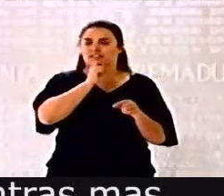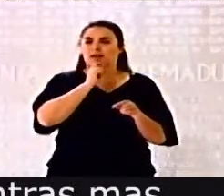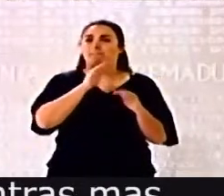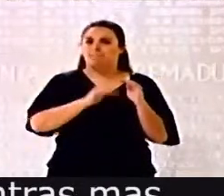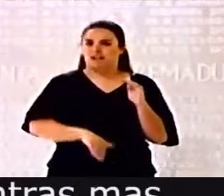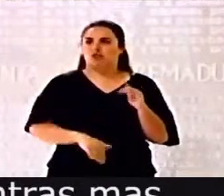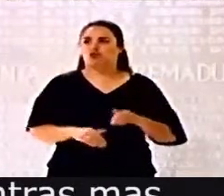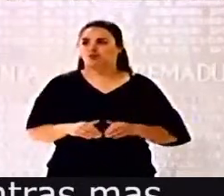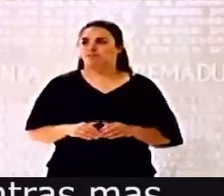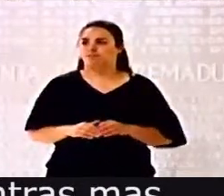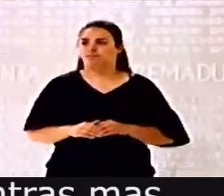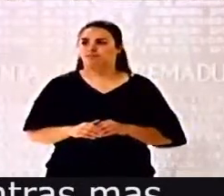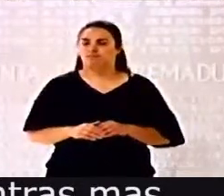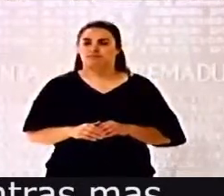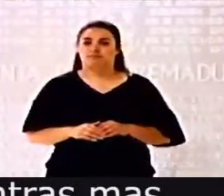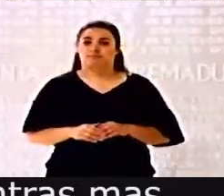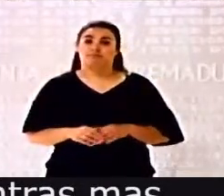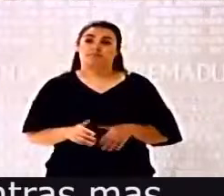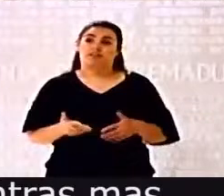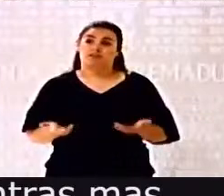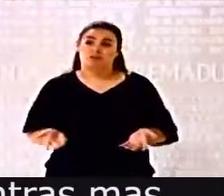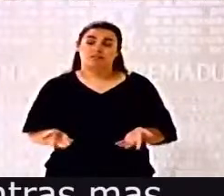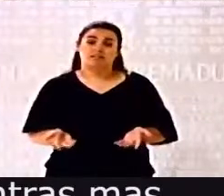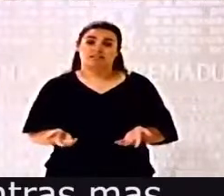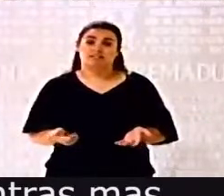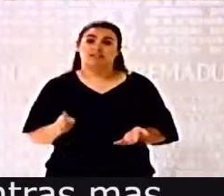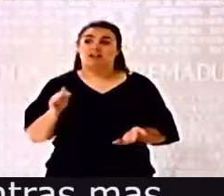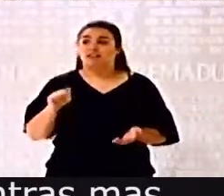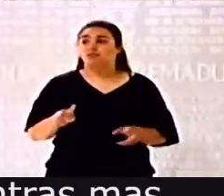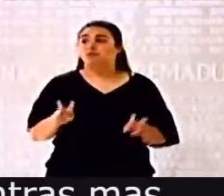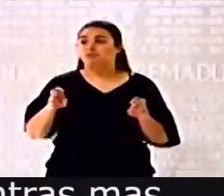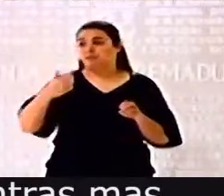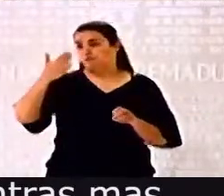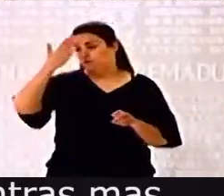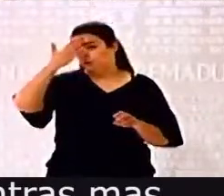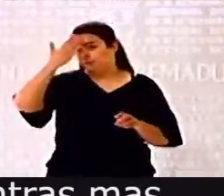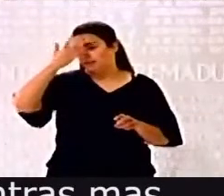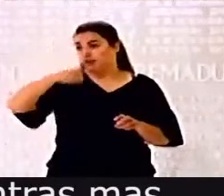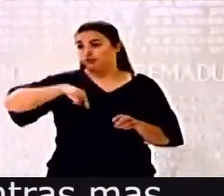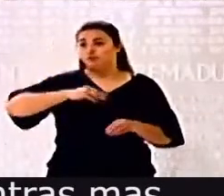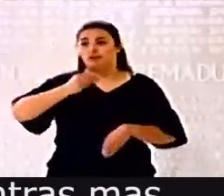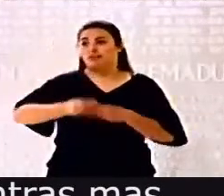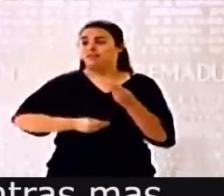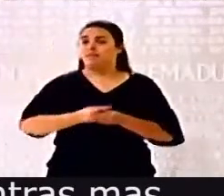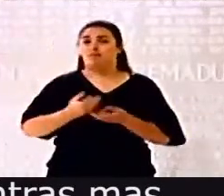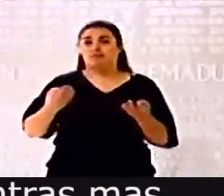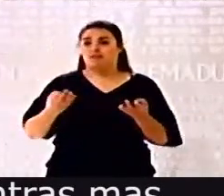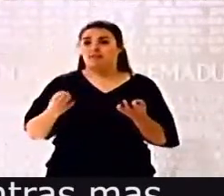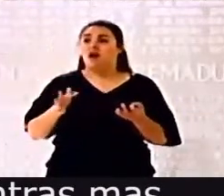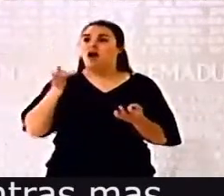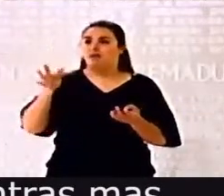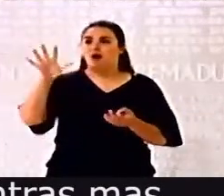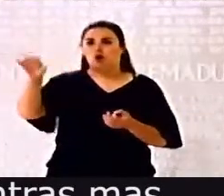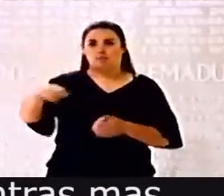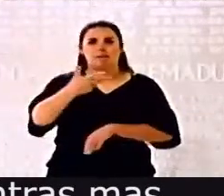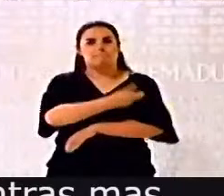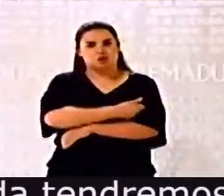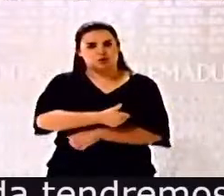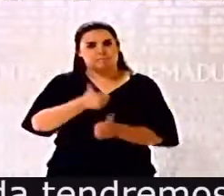tendremos. Y, por lo tanto, esta es una cuestión fundamental que vamos a realizar. De hecho, vamos a comprar más dosis de